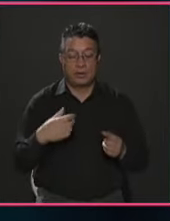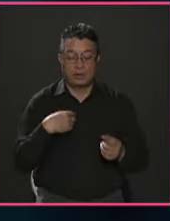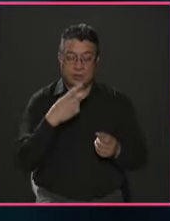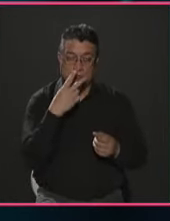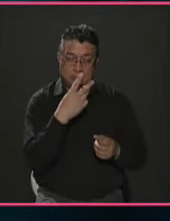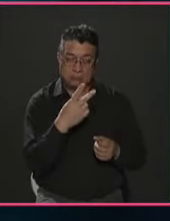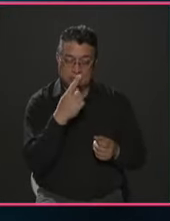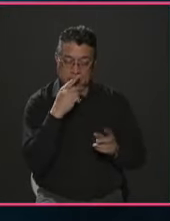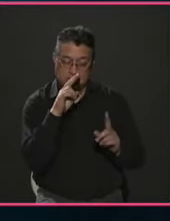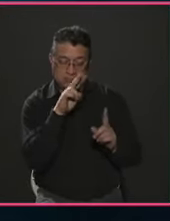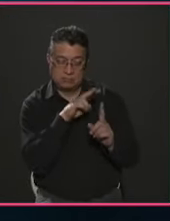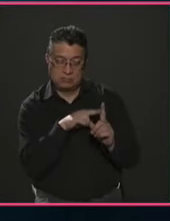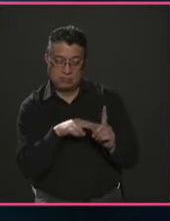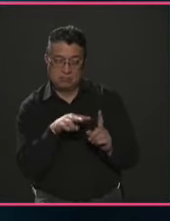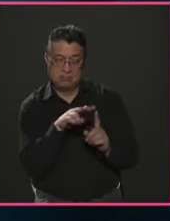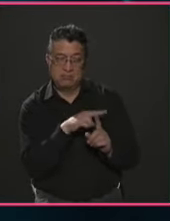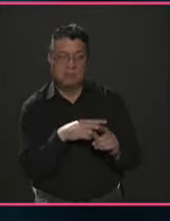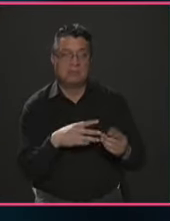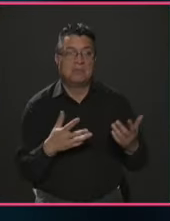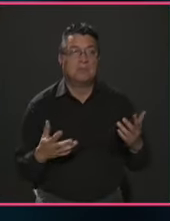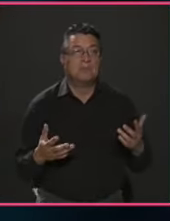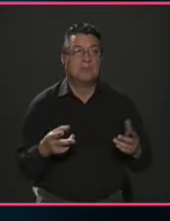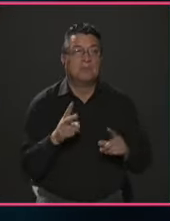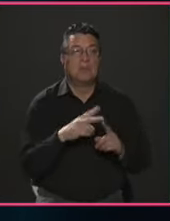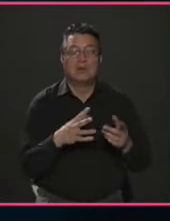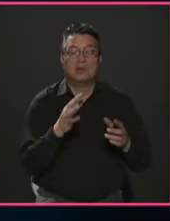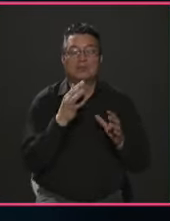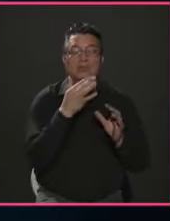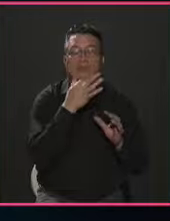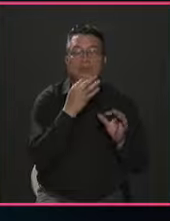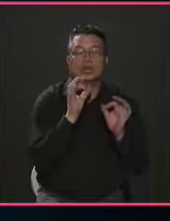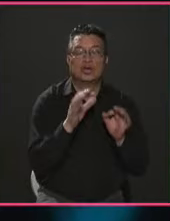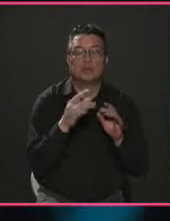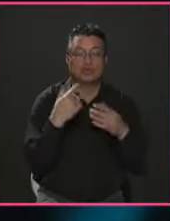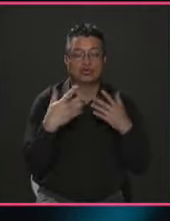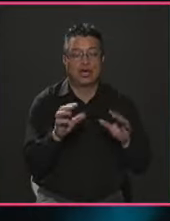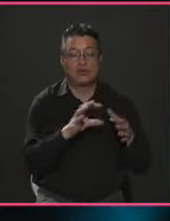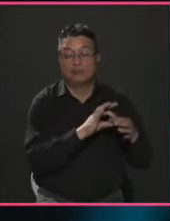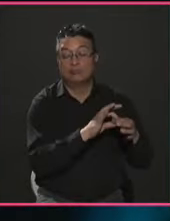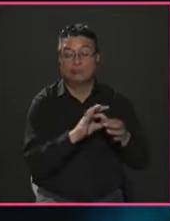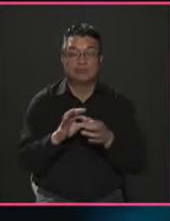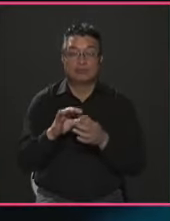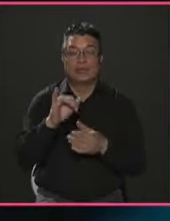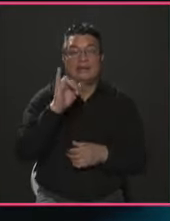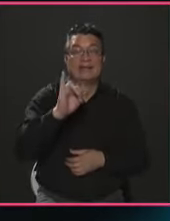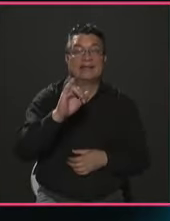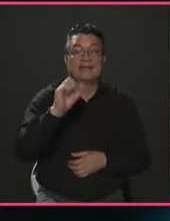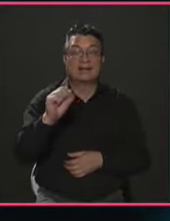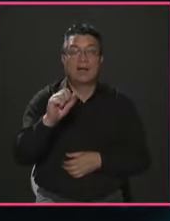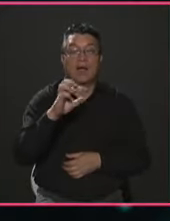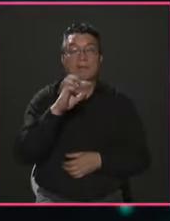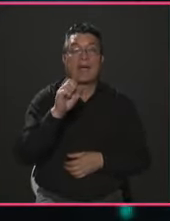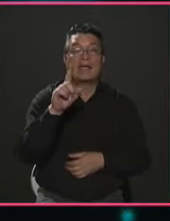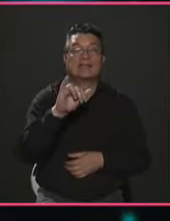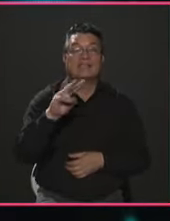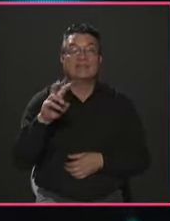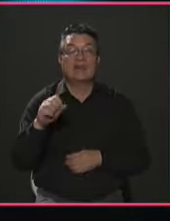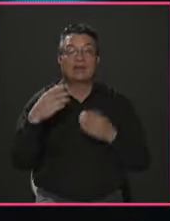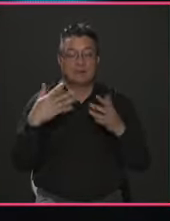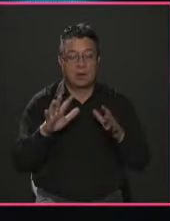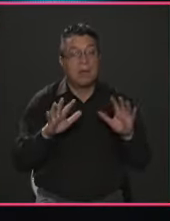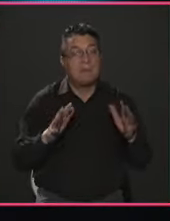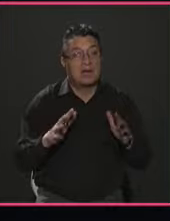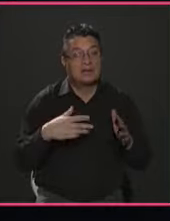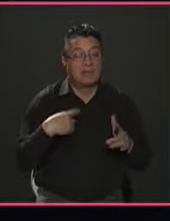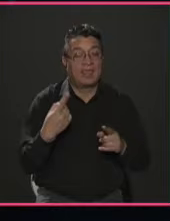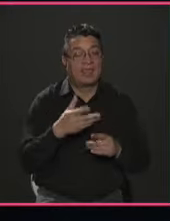una perspectiva simplemente que ocurrió la Inteligencia artificial pasiva en donde pareciera que tenemos